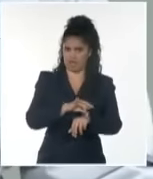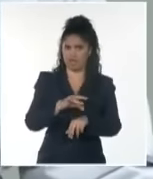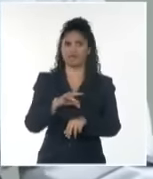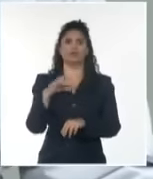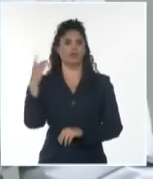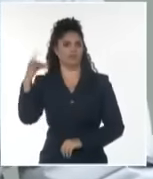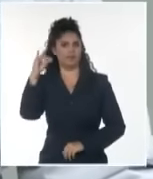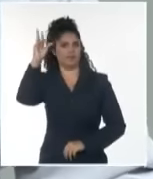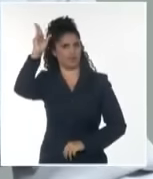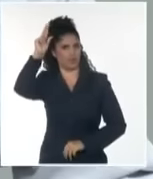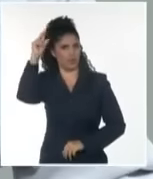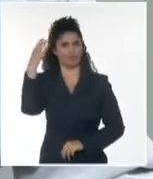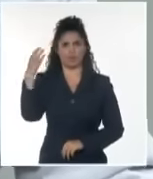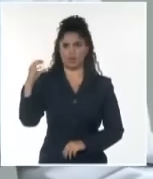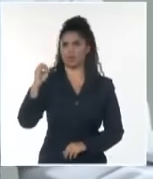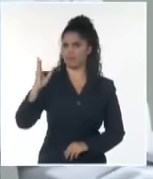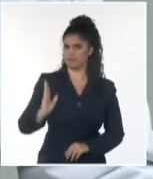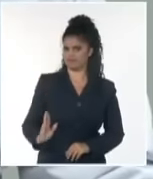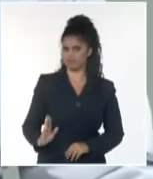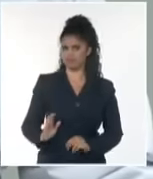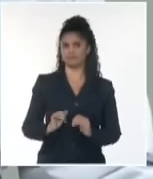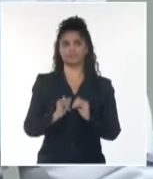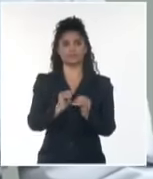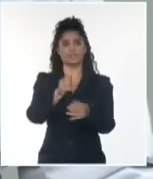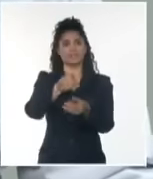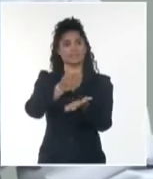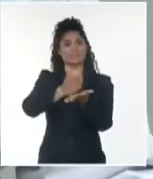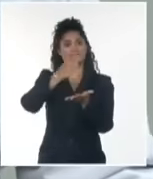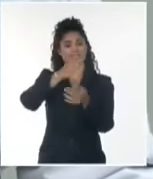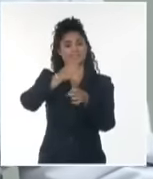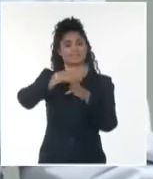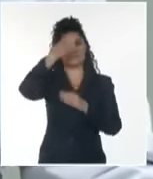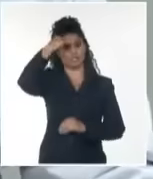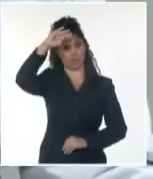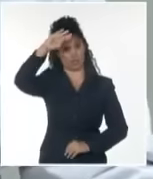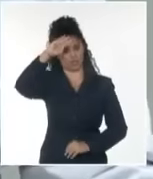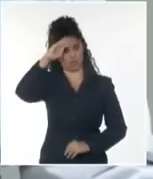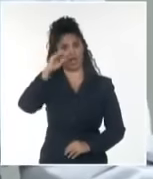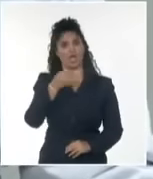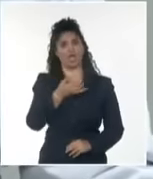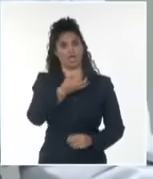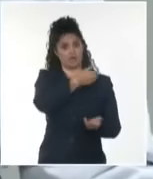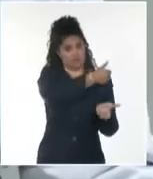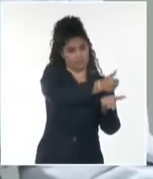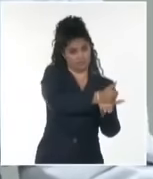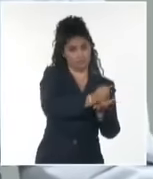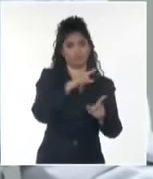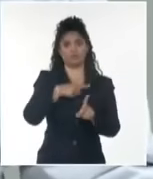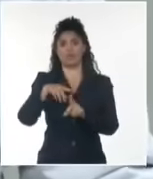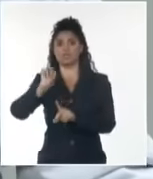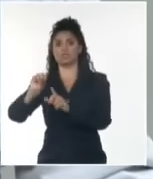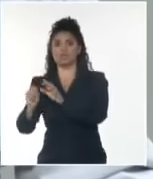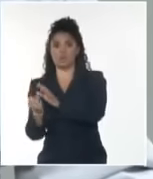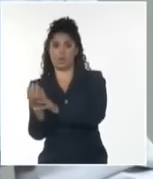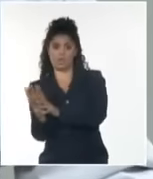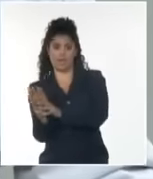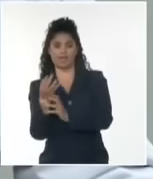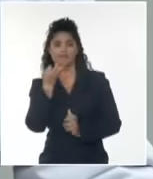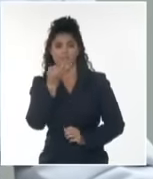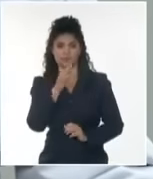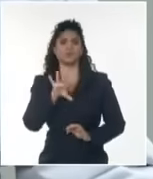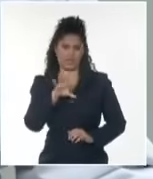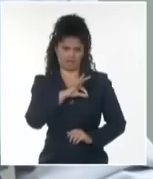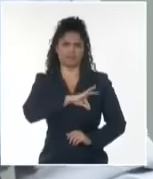se ha estudiado en Santiago de Cuba y en Songolamaya, también son estos los síntomas. No hay casos